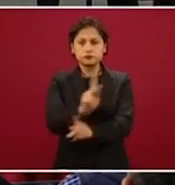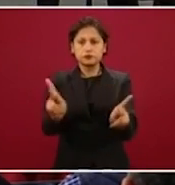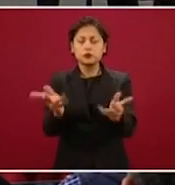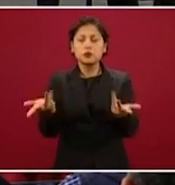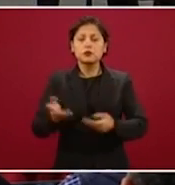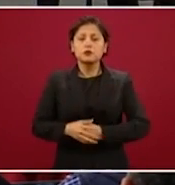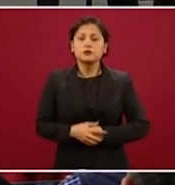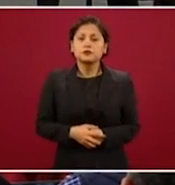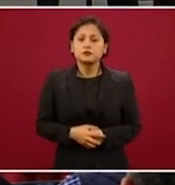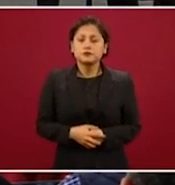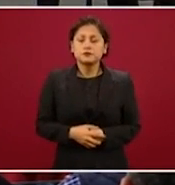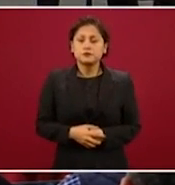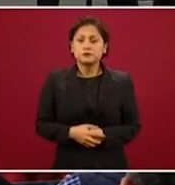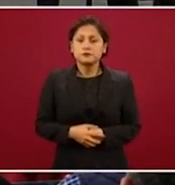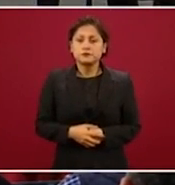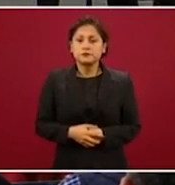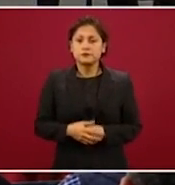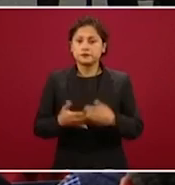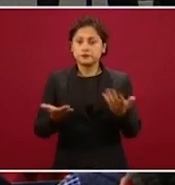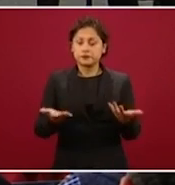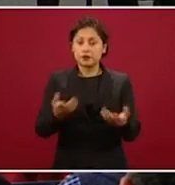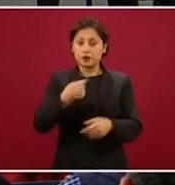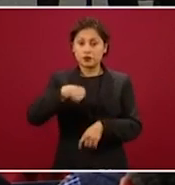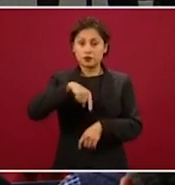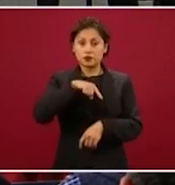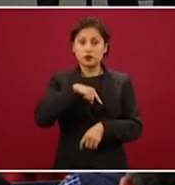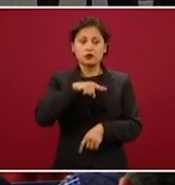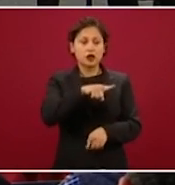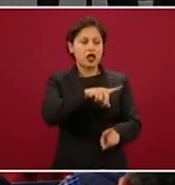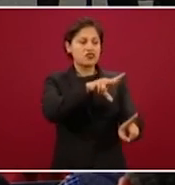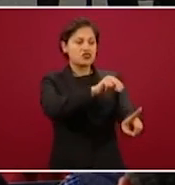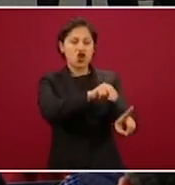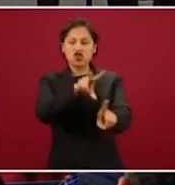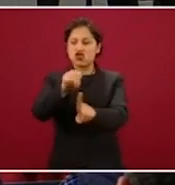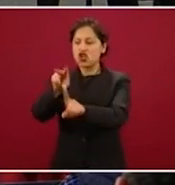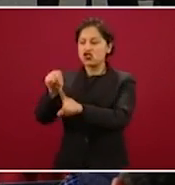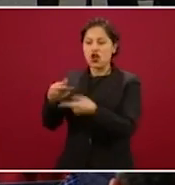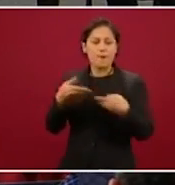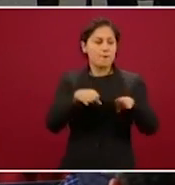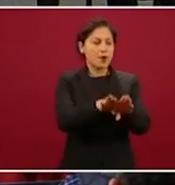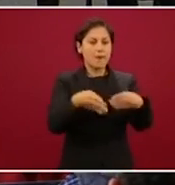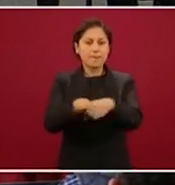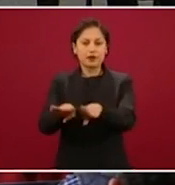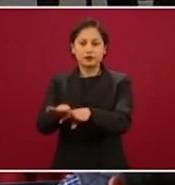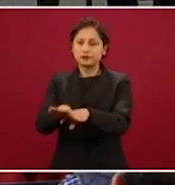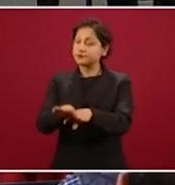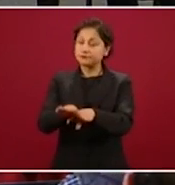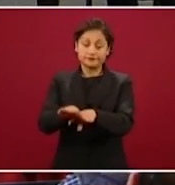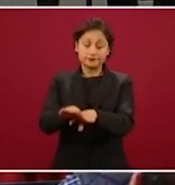No le vamos a cerrar la puerta a nadie, ya de una vez que se sepa.